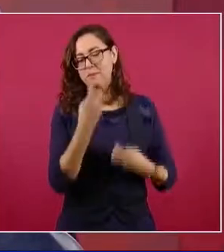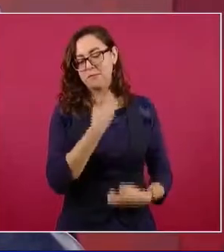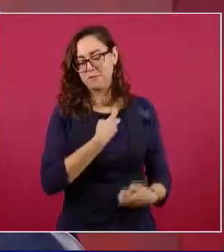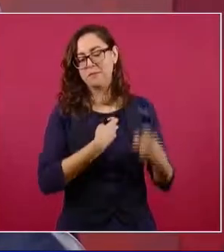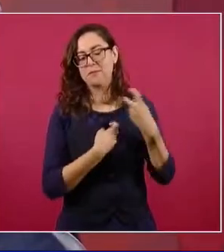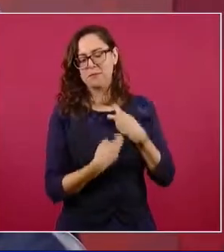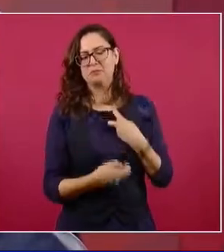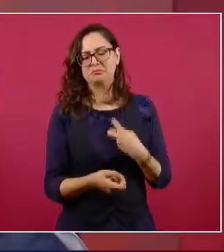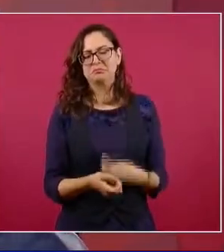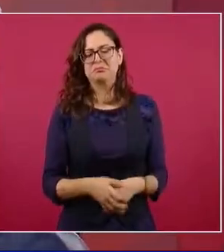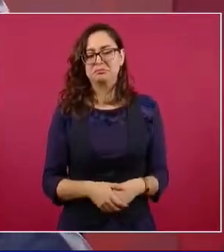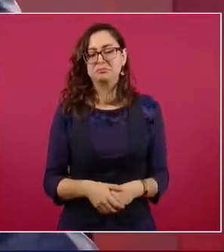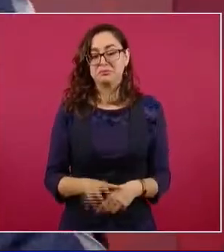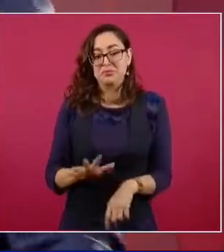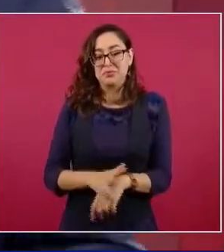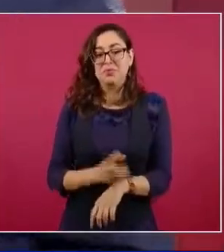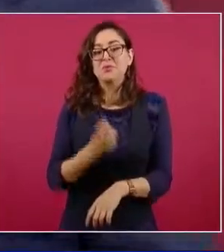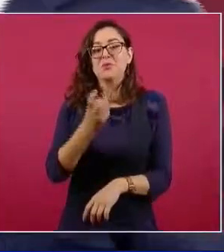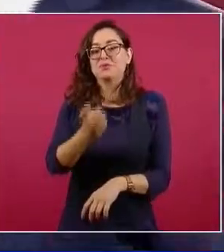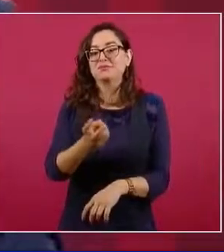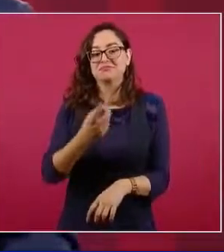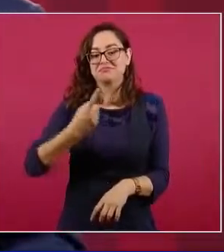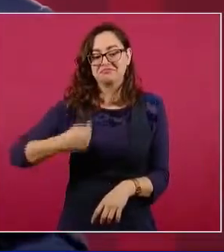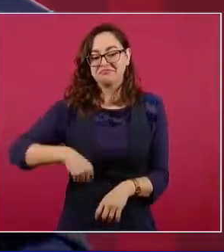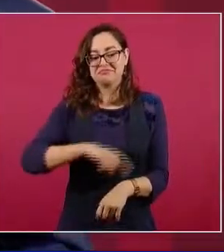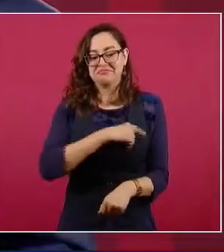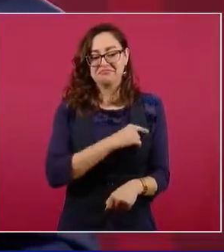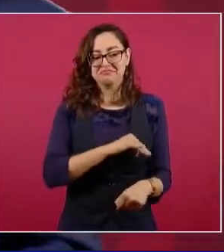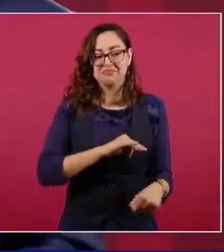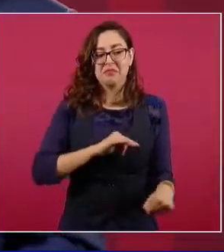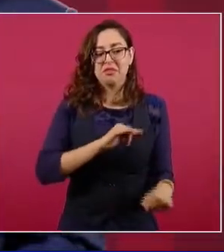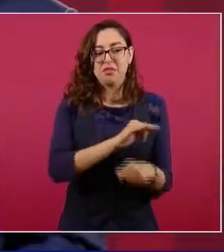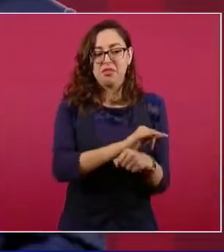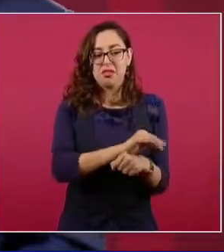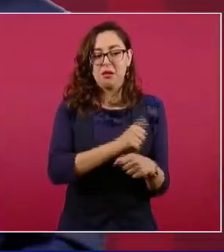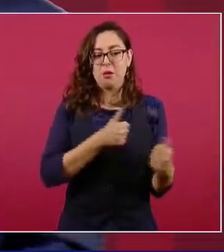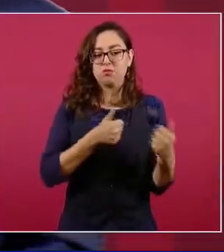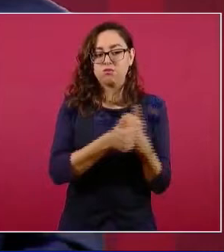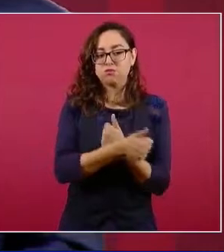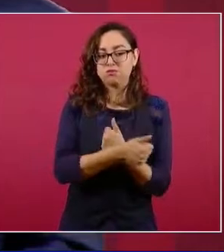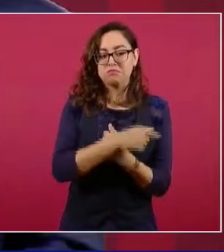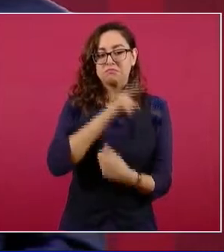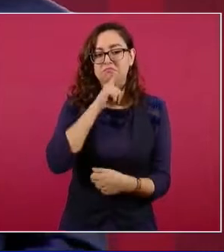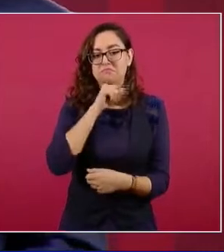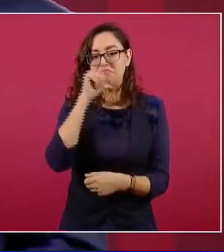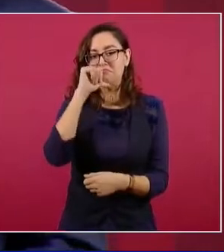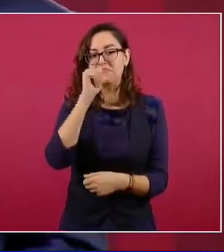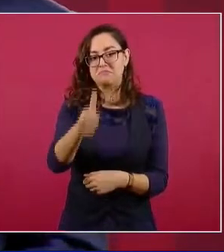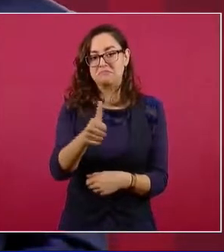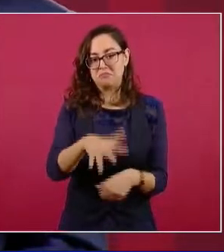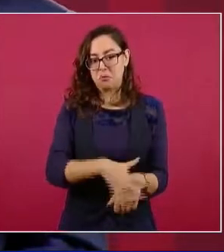de los potentados, los que se sentían dueños de México,